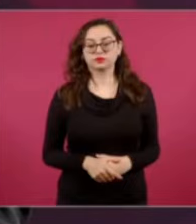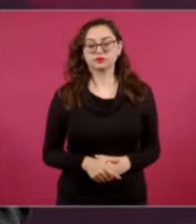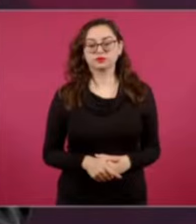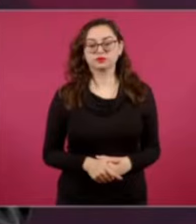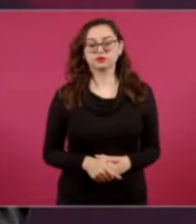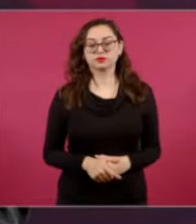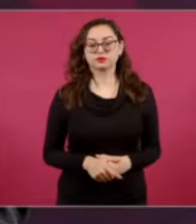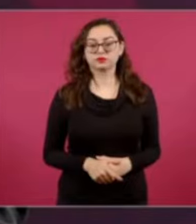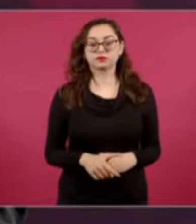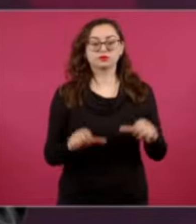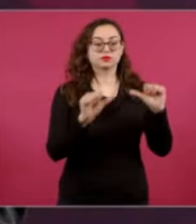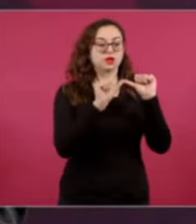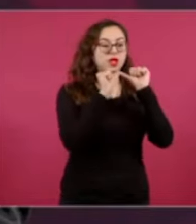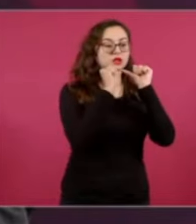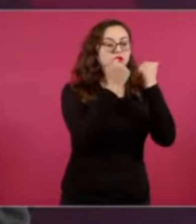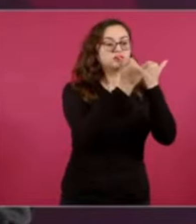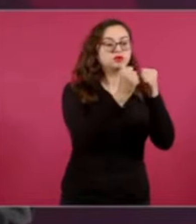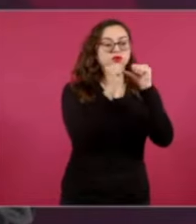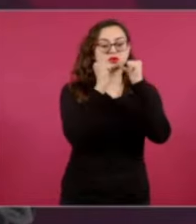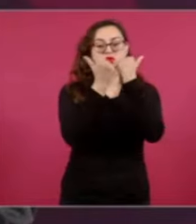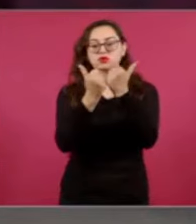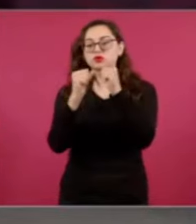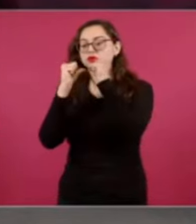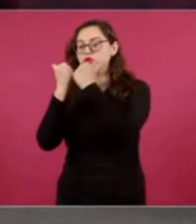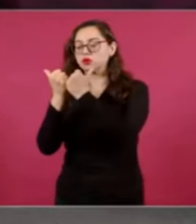les permite a las asociaciones civiles.